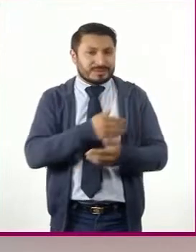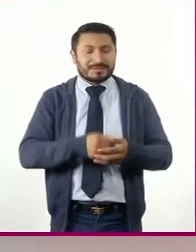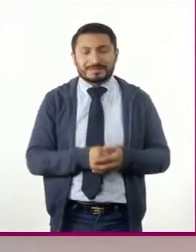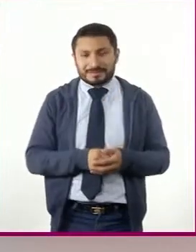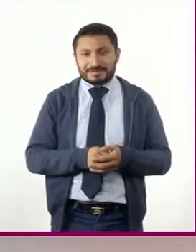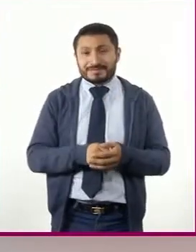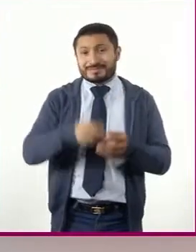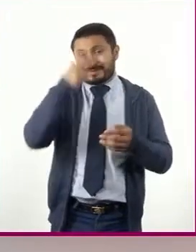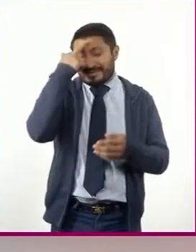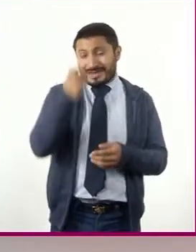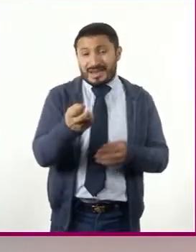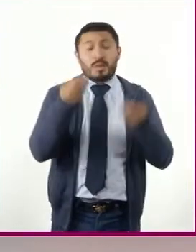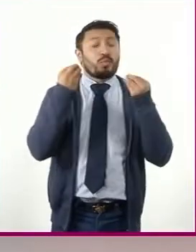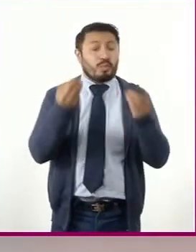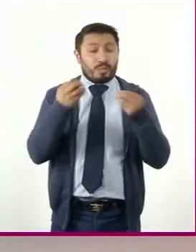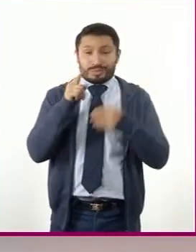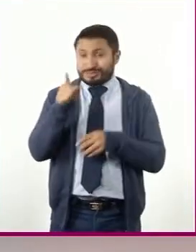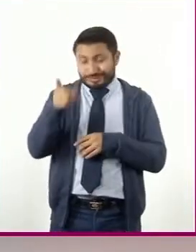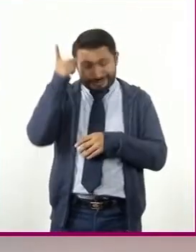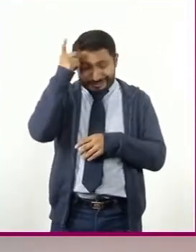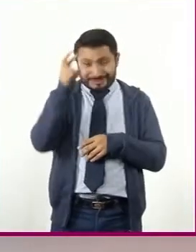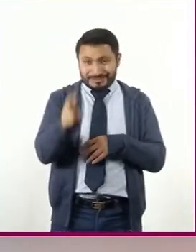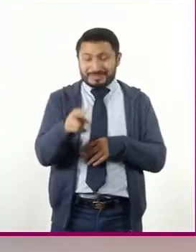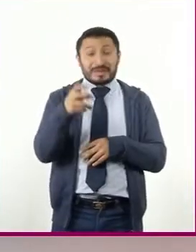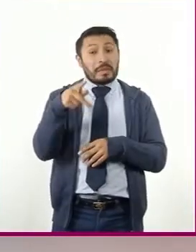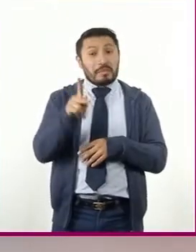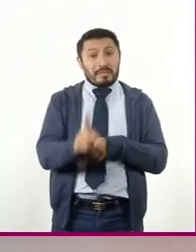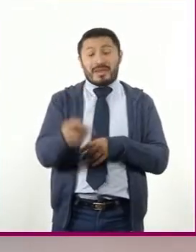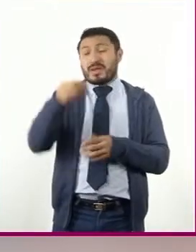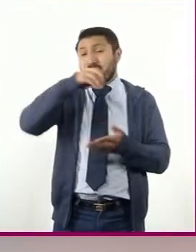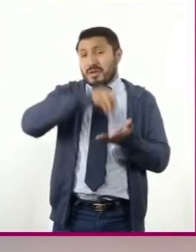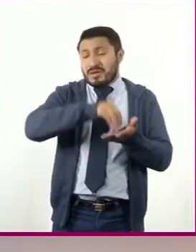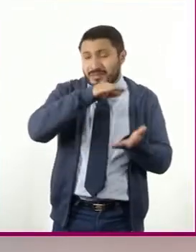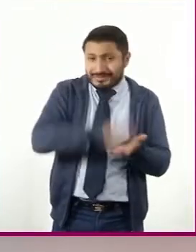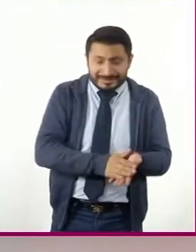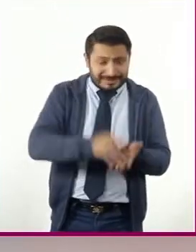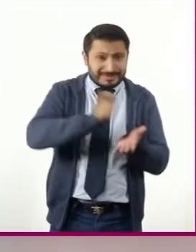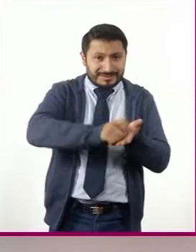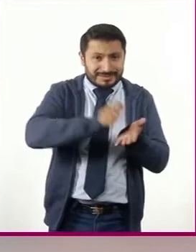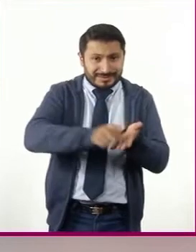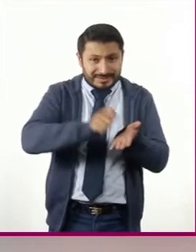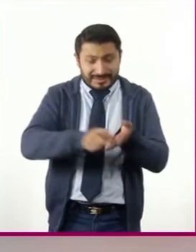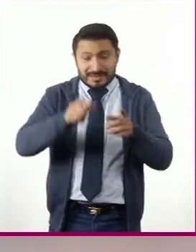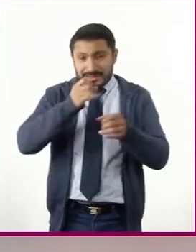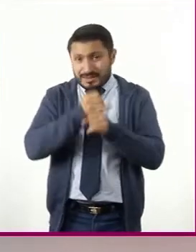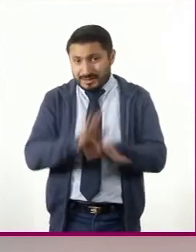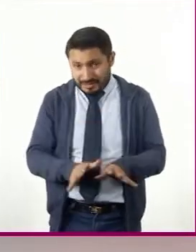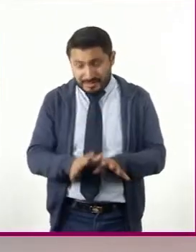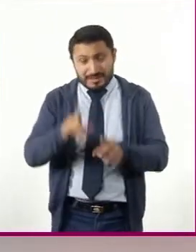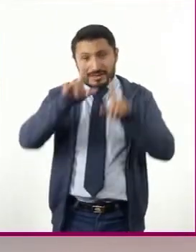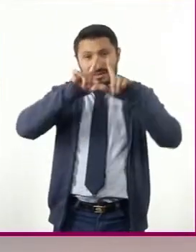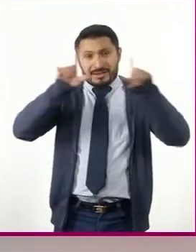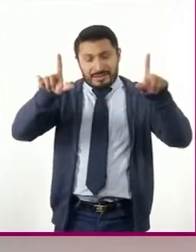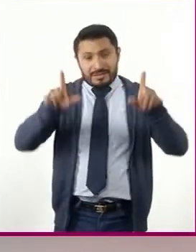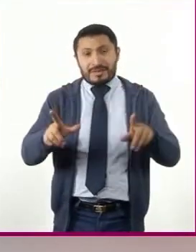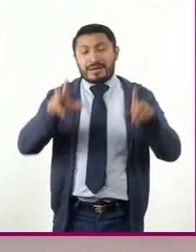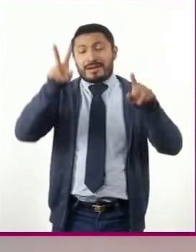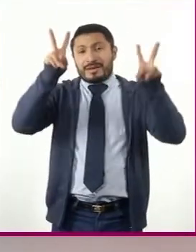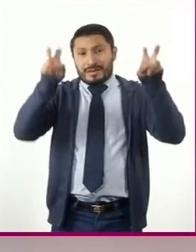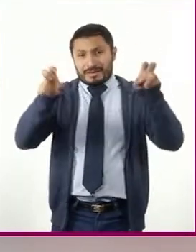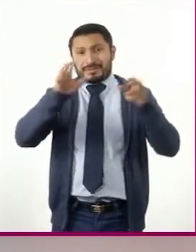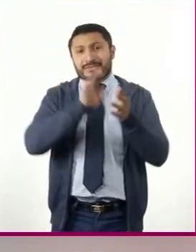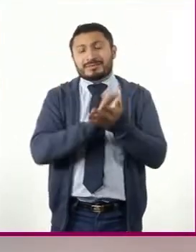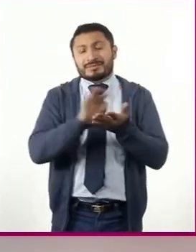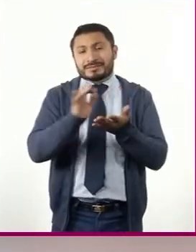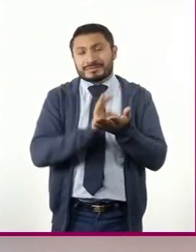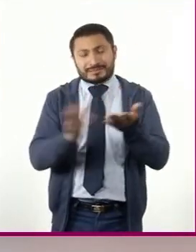Mucha razón en lo que menciona el doctor. Sin embargo, para colocar información en nuestro cuadro, colocaremos el título de la lectura que